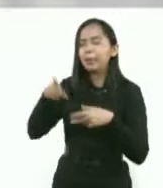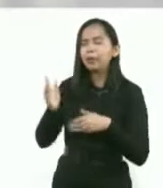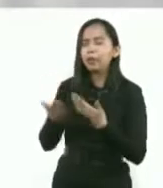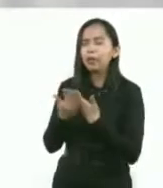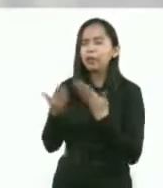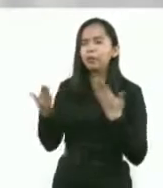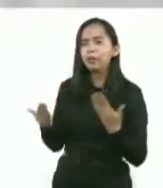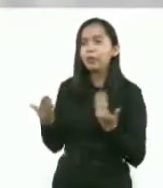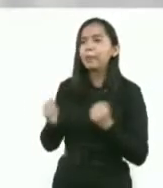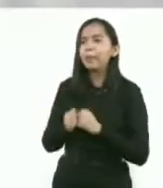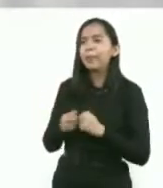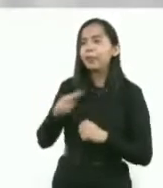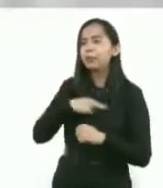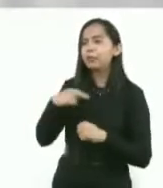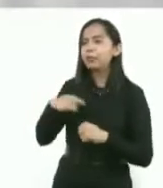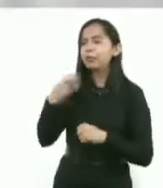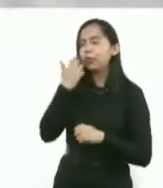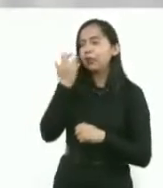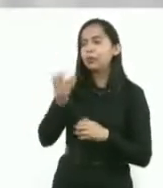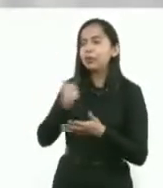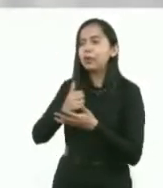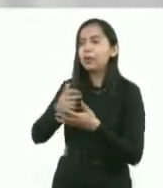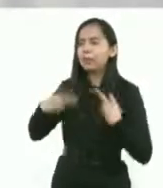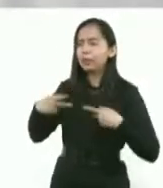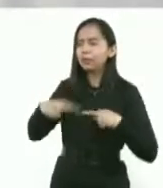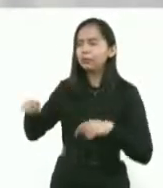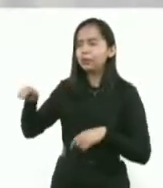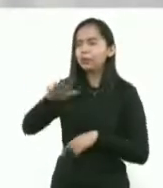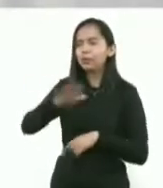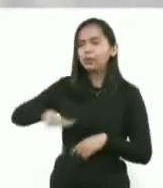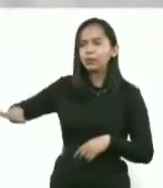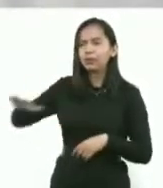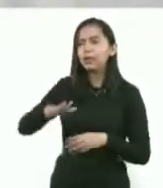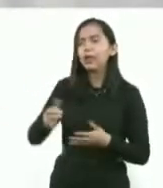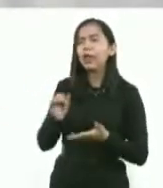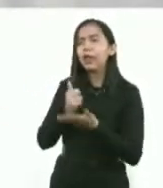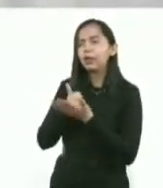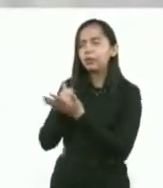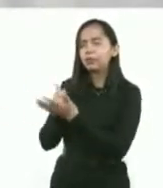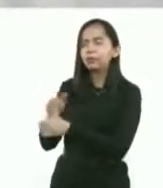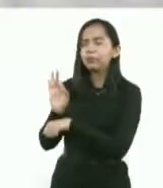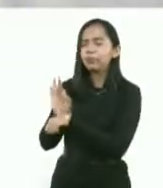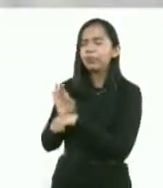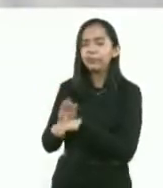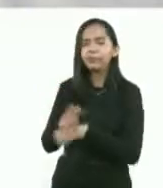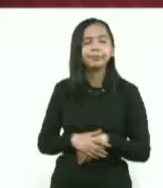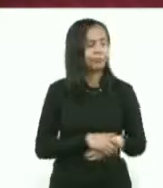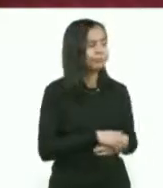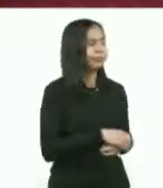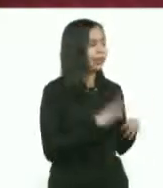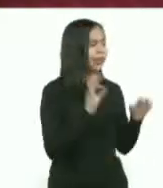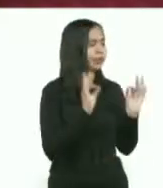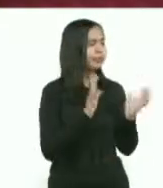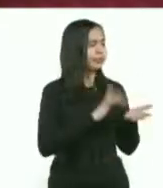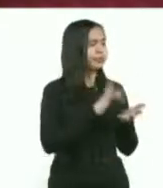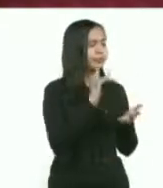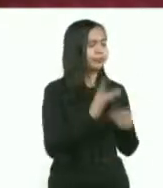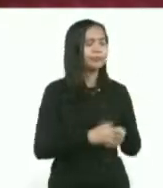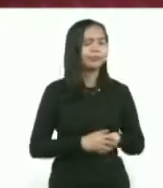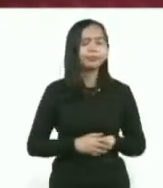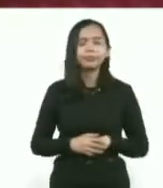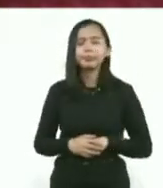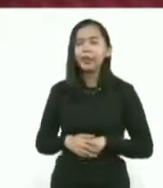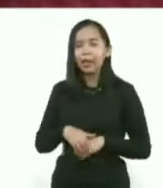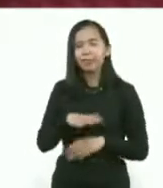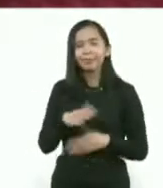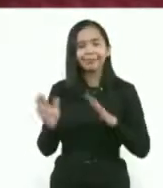buscamos siempre es atender a la ciudadanía, dar respuesta y cero impunidad en estos casos. Perfecto. Gracias, doctora. La pregunta